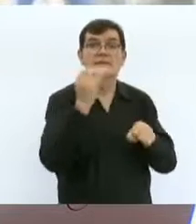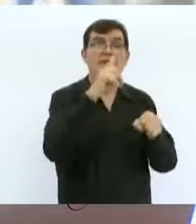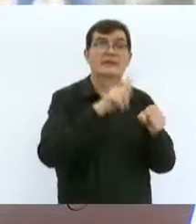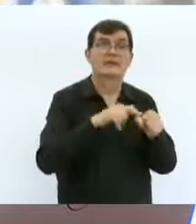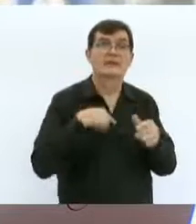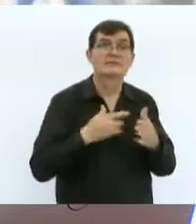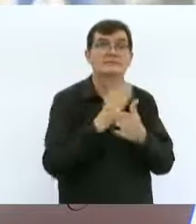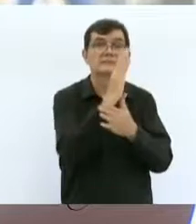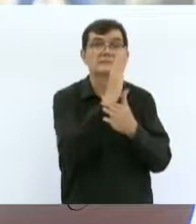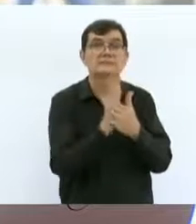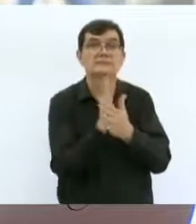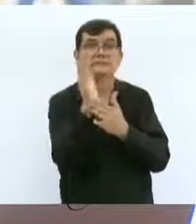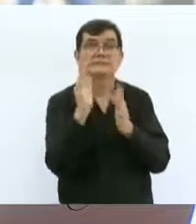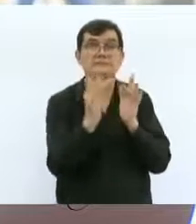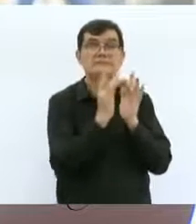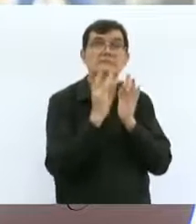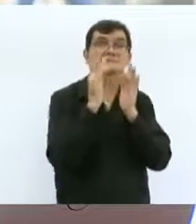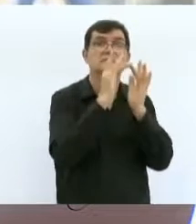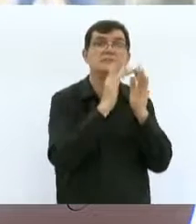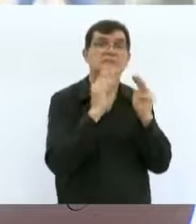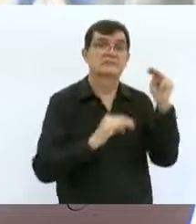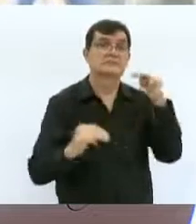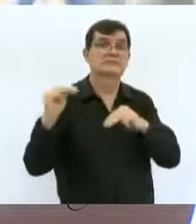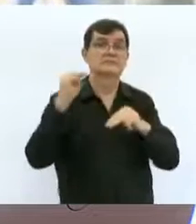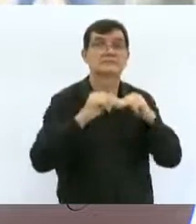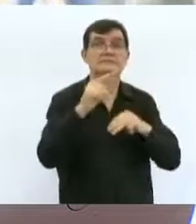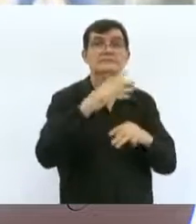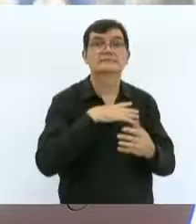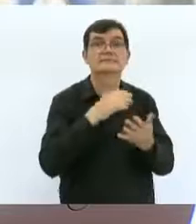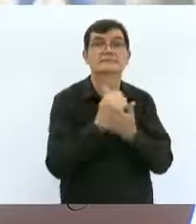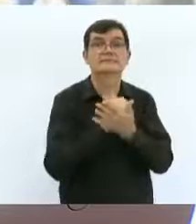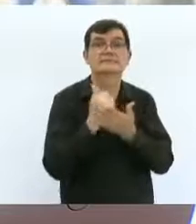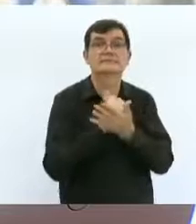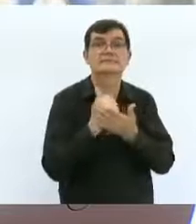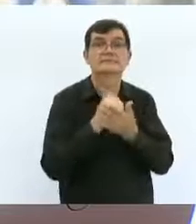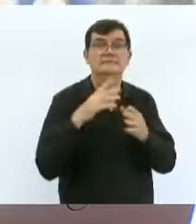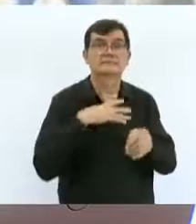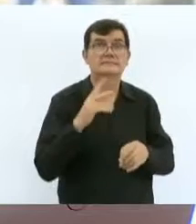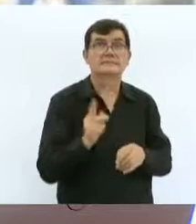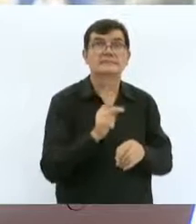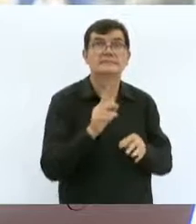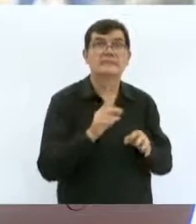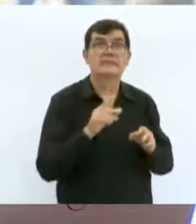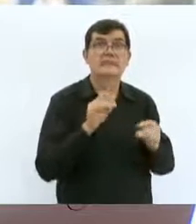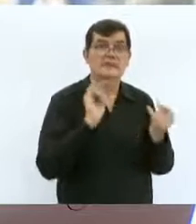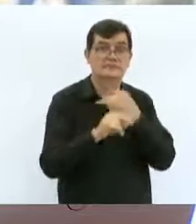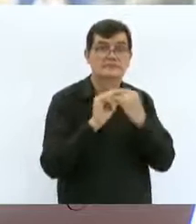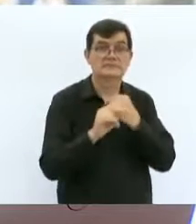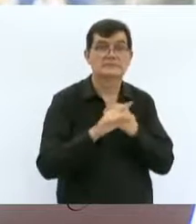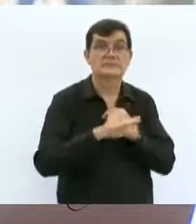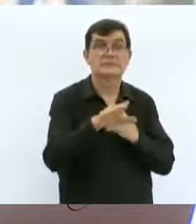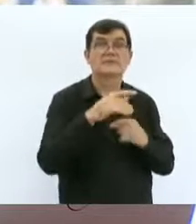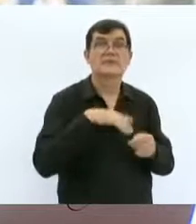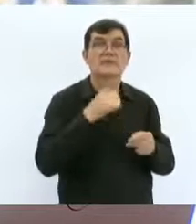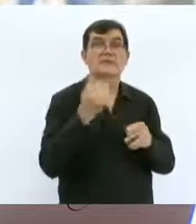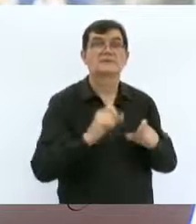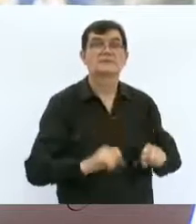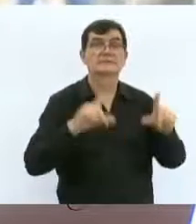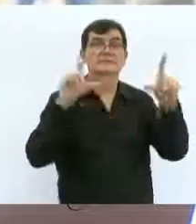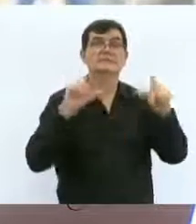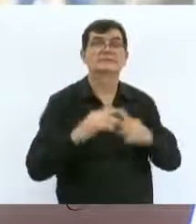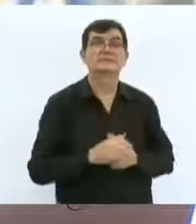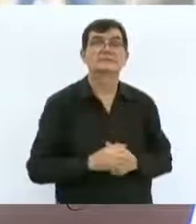ejes interestatales que conectan la montaña y los azules que son las carreteras alimentadores en la siguiente lámina